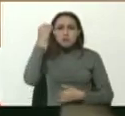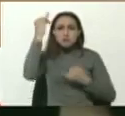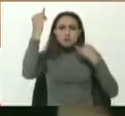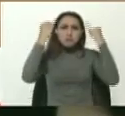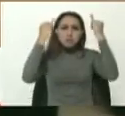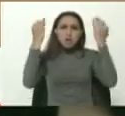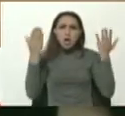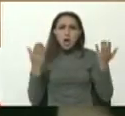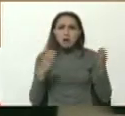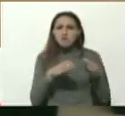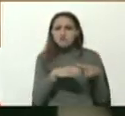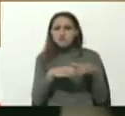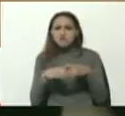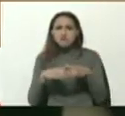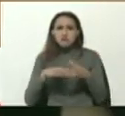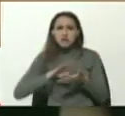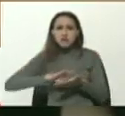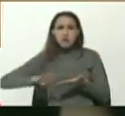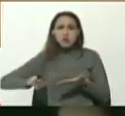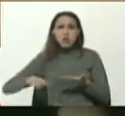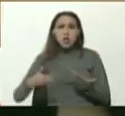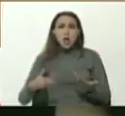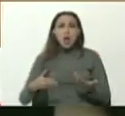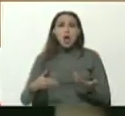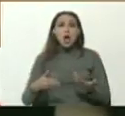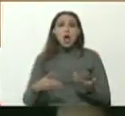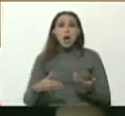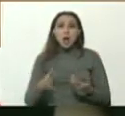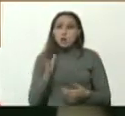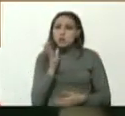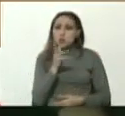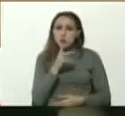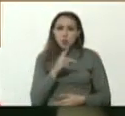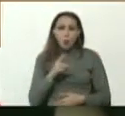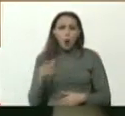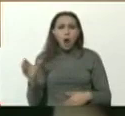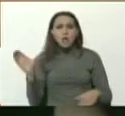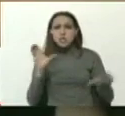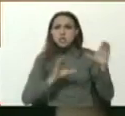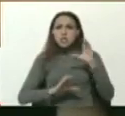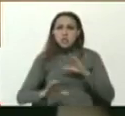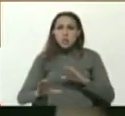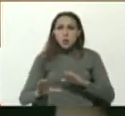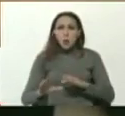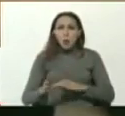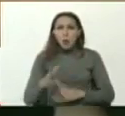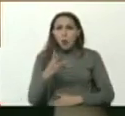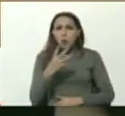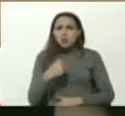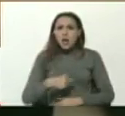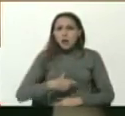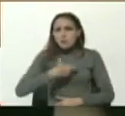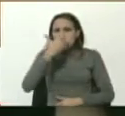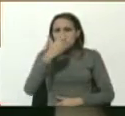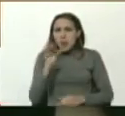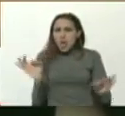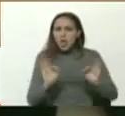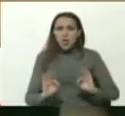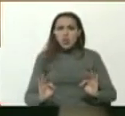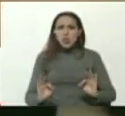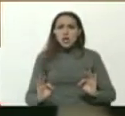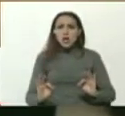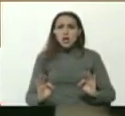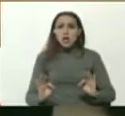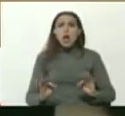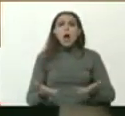parcializada, convirtiéndose en un escrito carente de rigor científico, con graves errores metodológicos y que parece un calco de